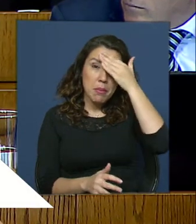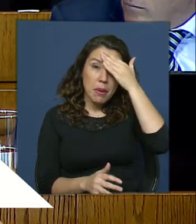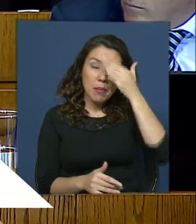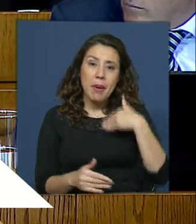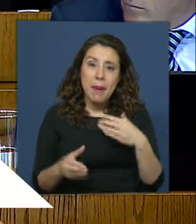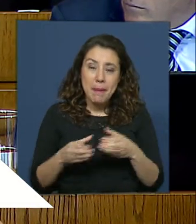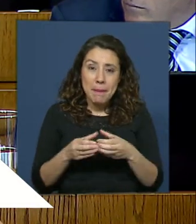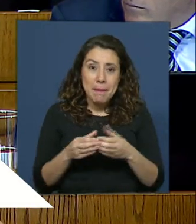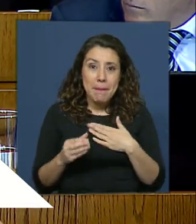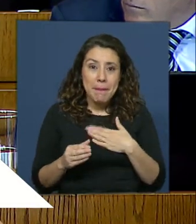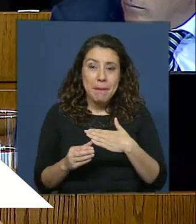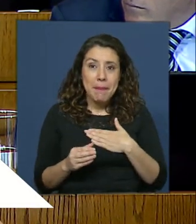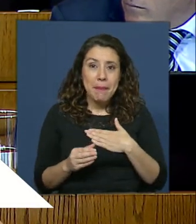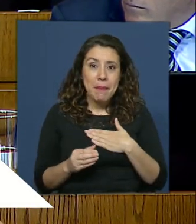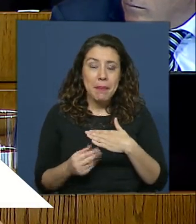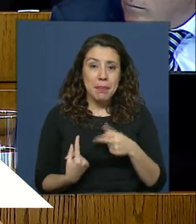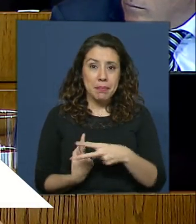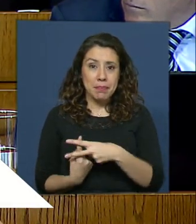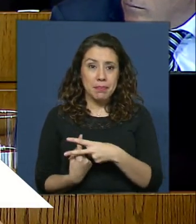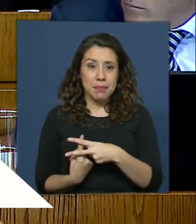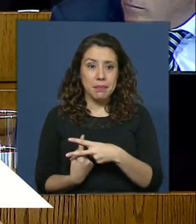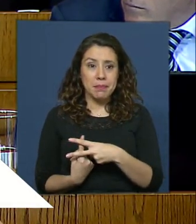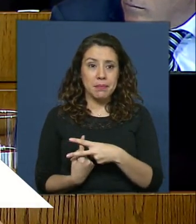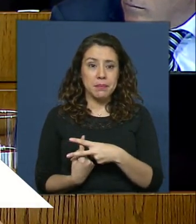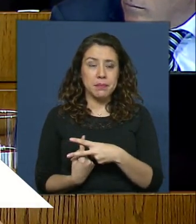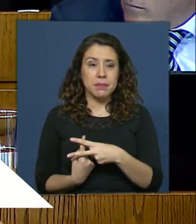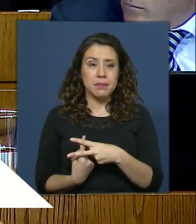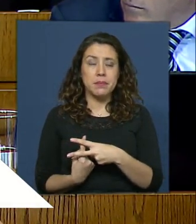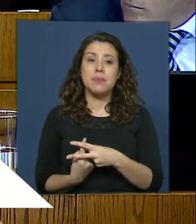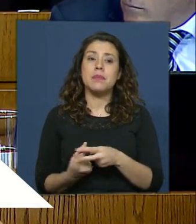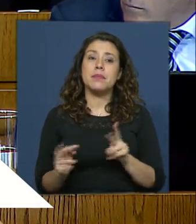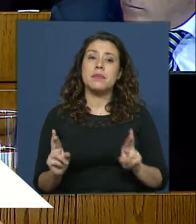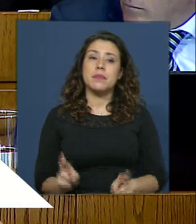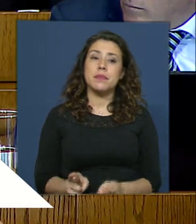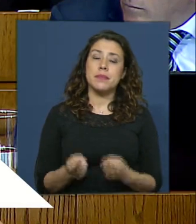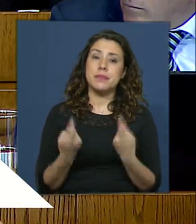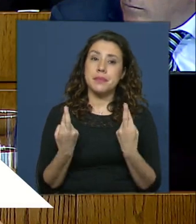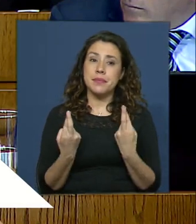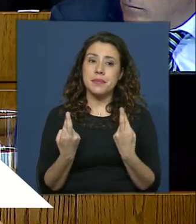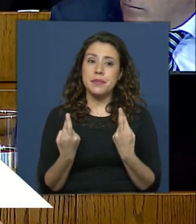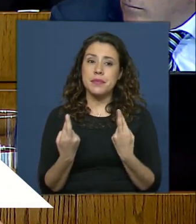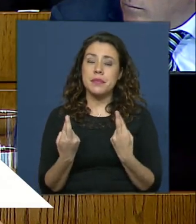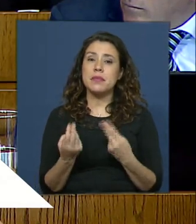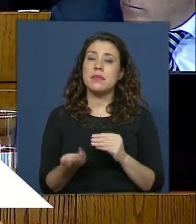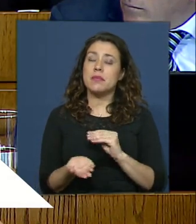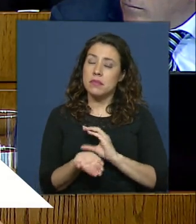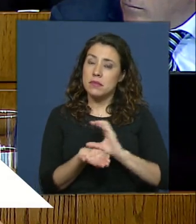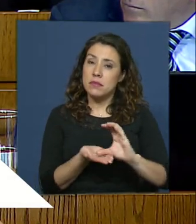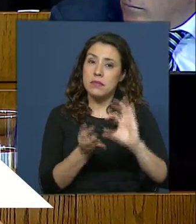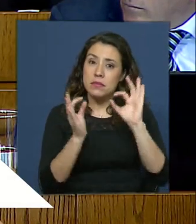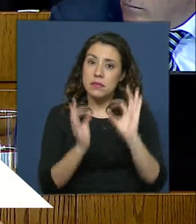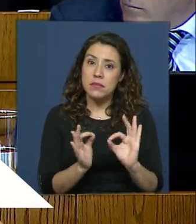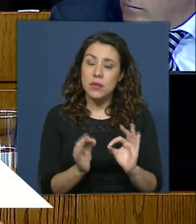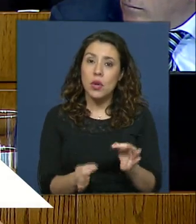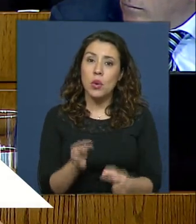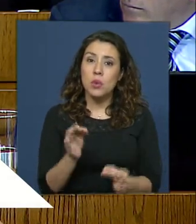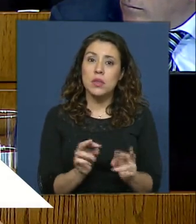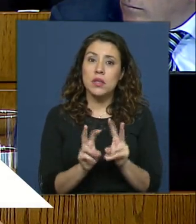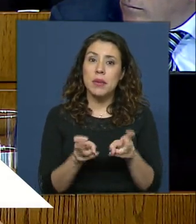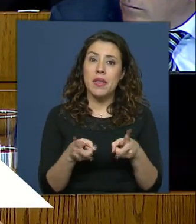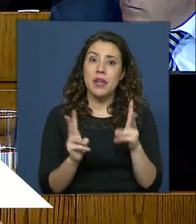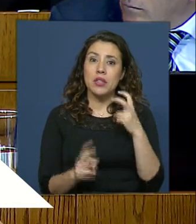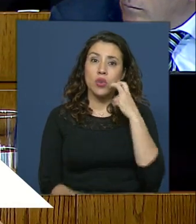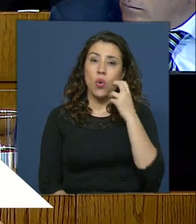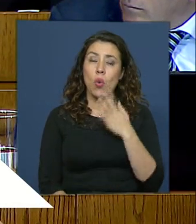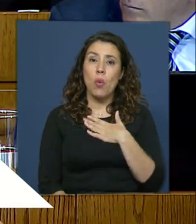como Partido Demócrata Cristiano en reparar en compensar y hacer justicia en materia de derechos